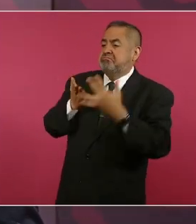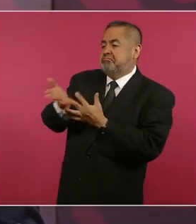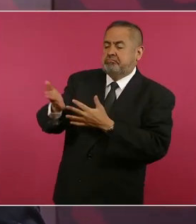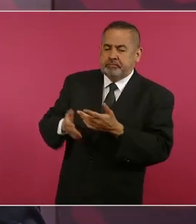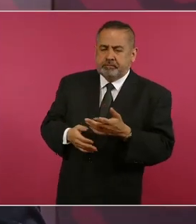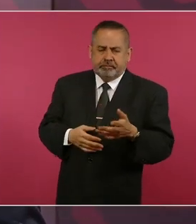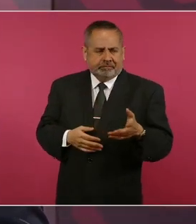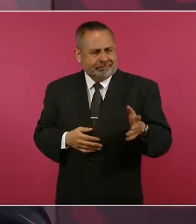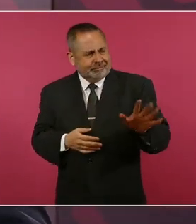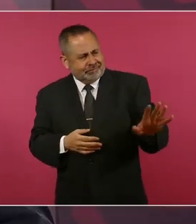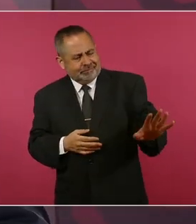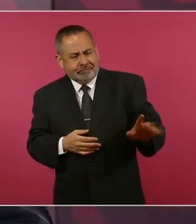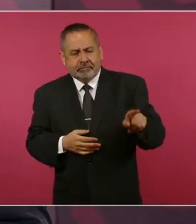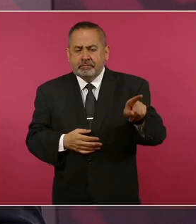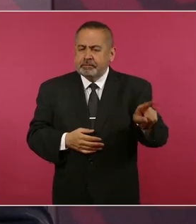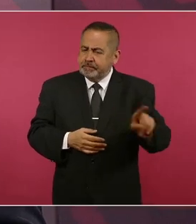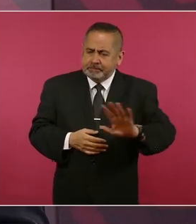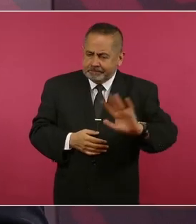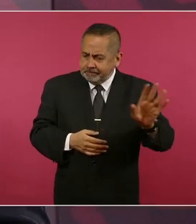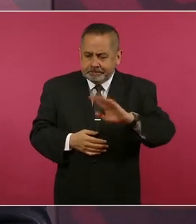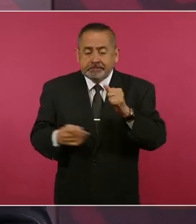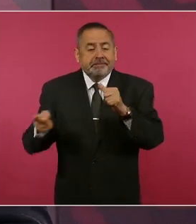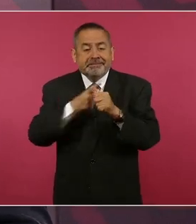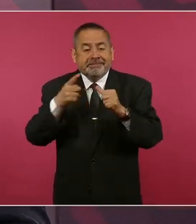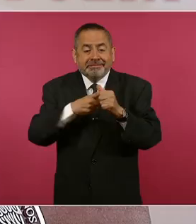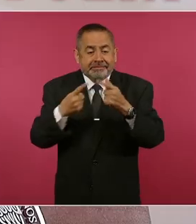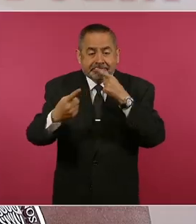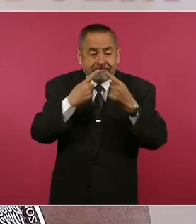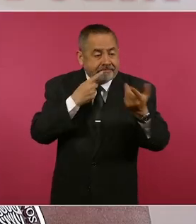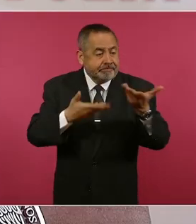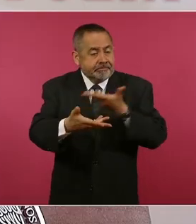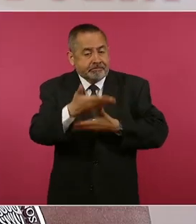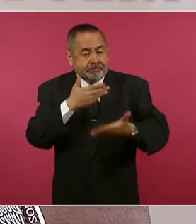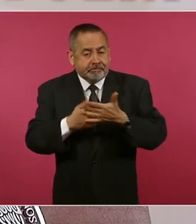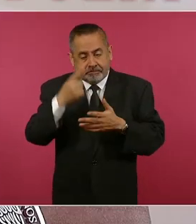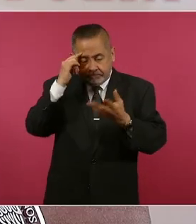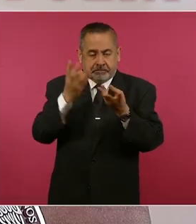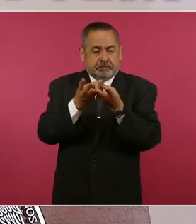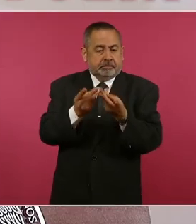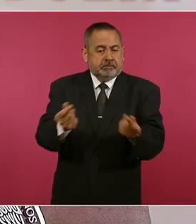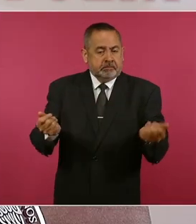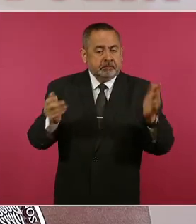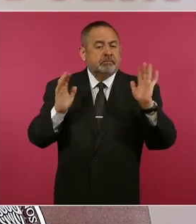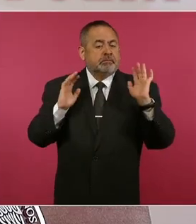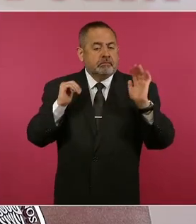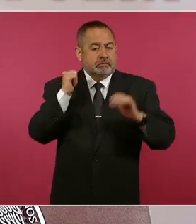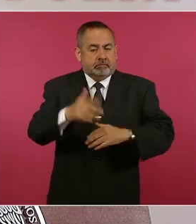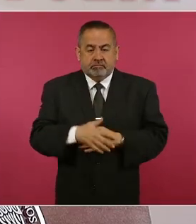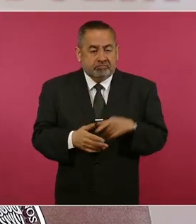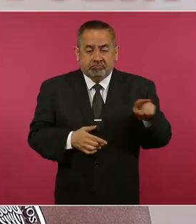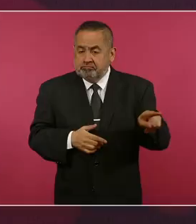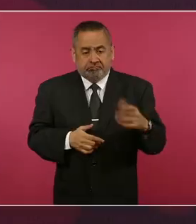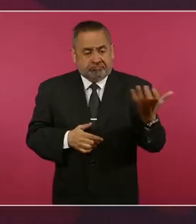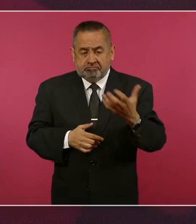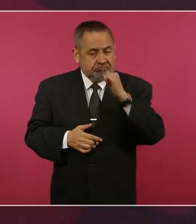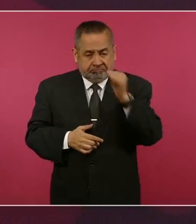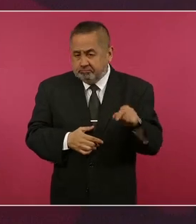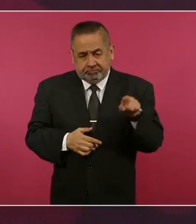haber considerado algunos elementos adicionales para tratar de solventar esta situación. No se hizo. Ahora